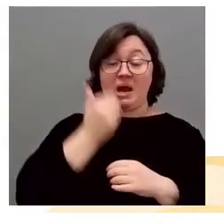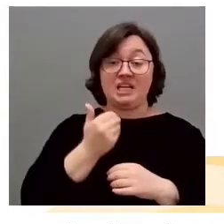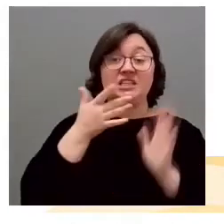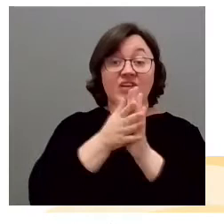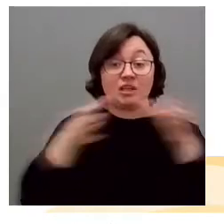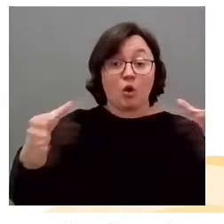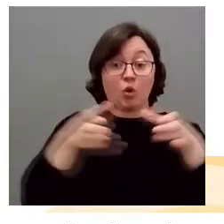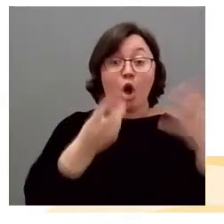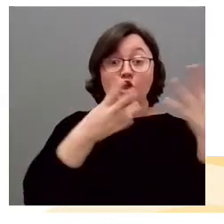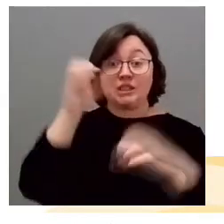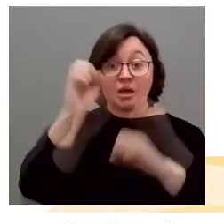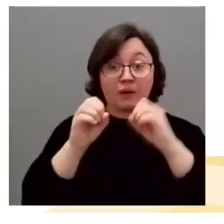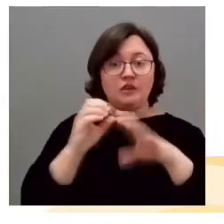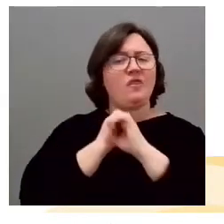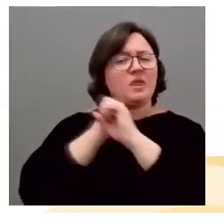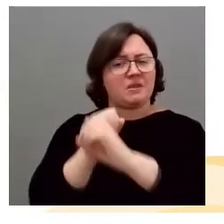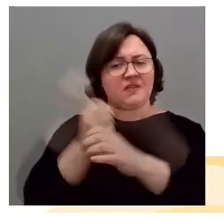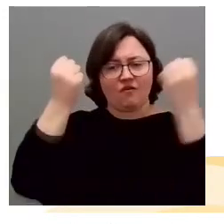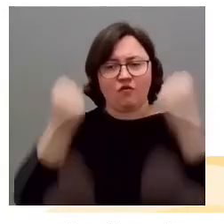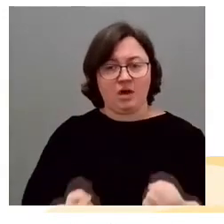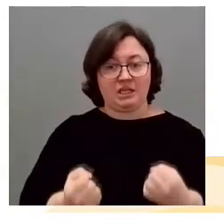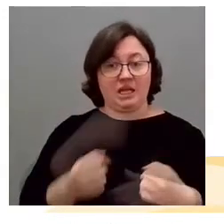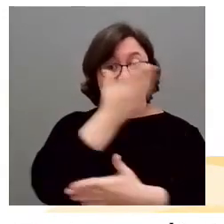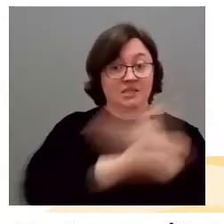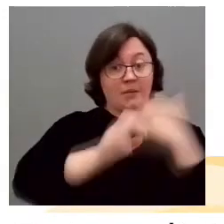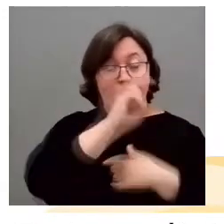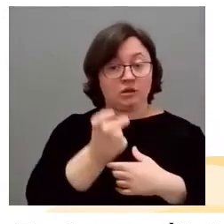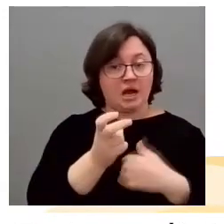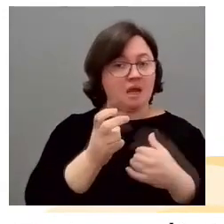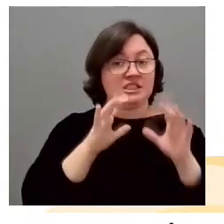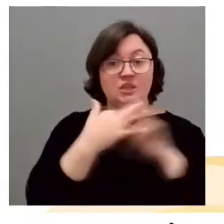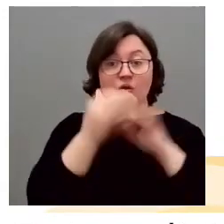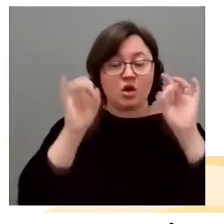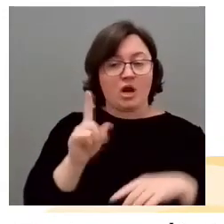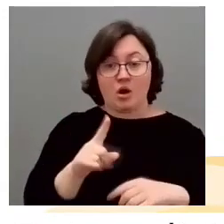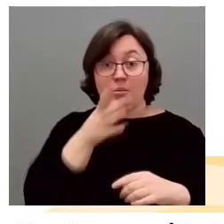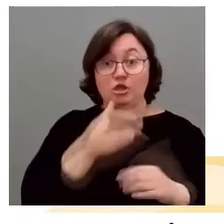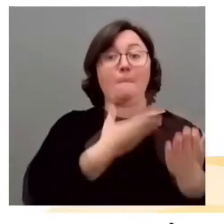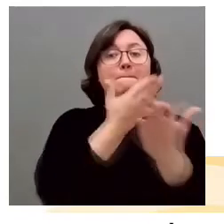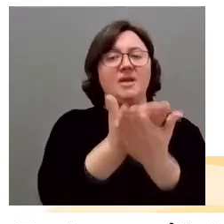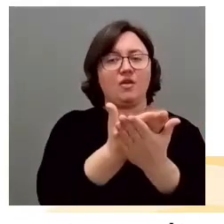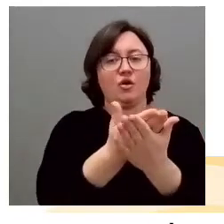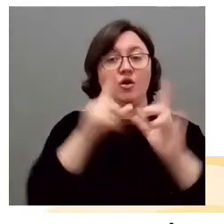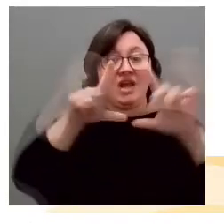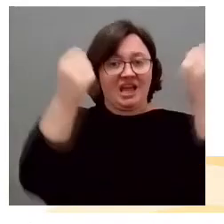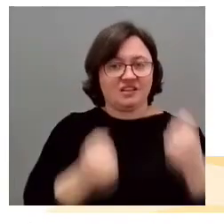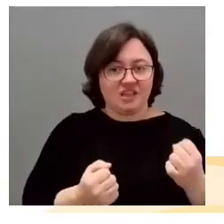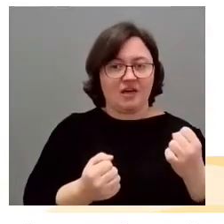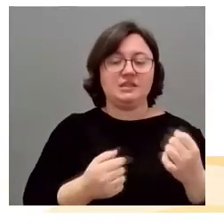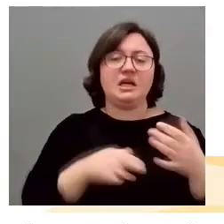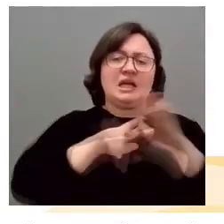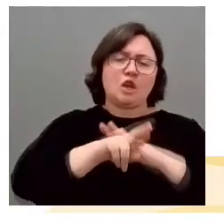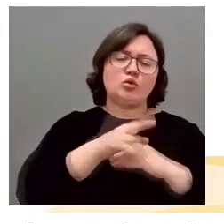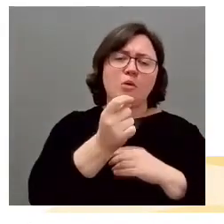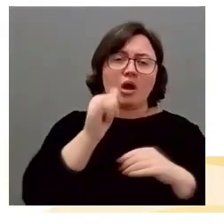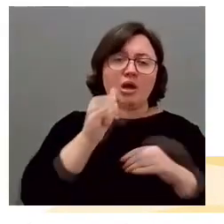personas tienen gran dependencia. Esto no sucede en otras discapacidades, con lo cual también apelo a la solidaridad. Cuando hay pocos recursos,